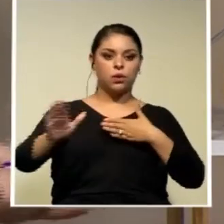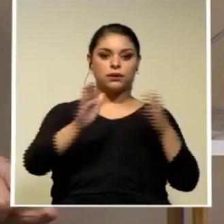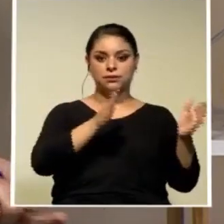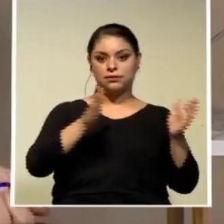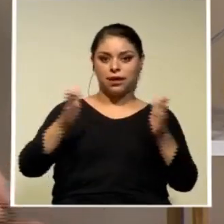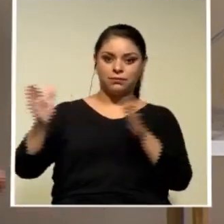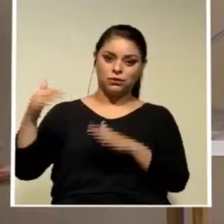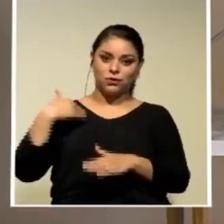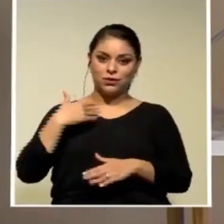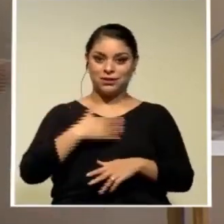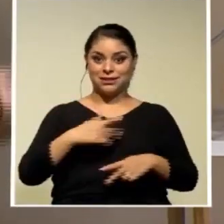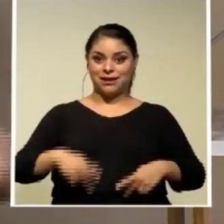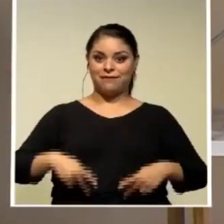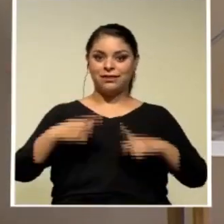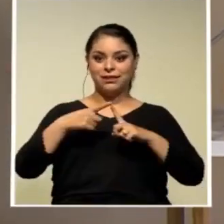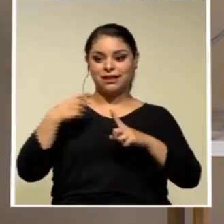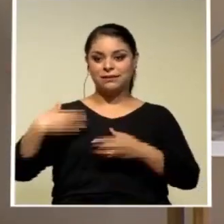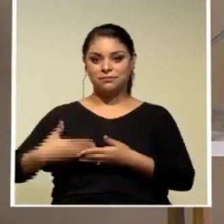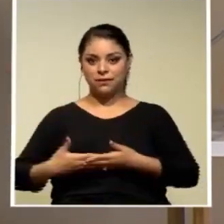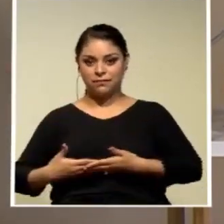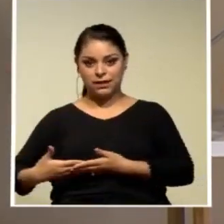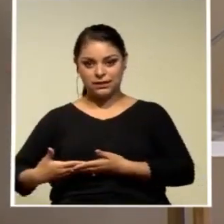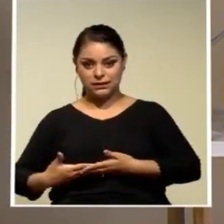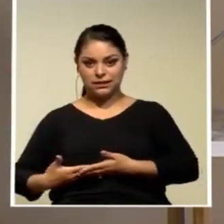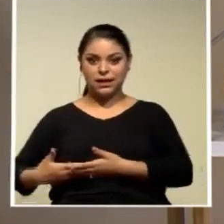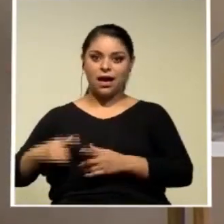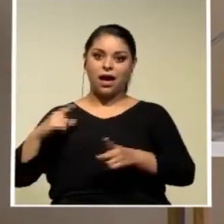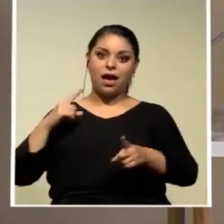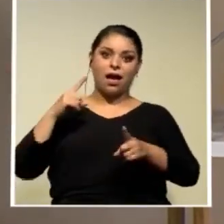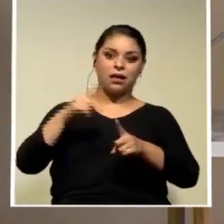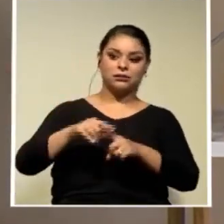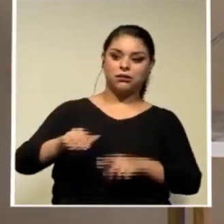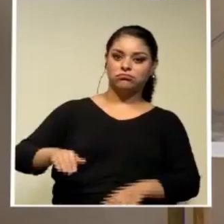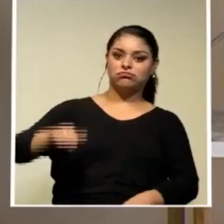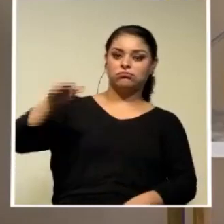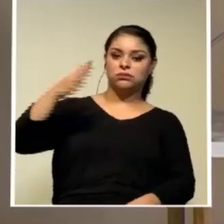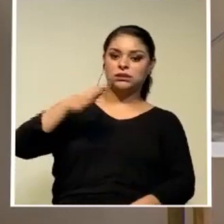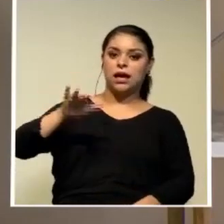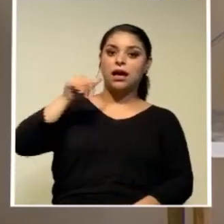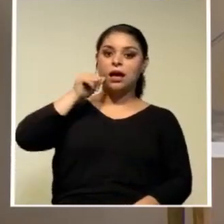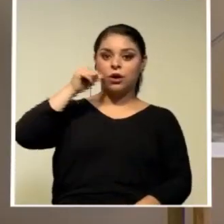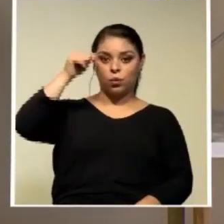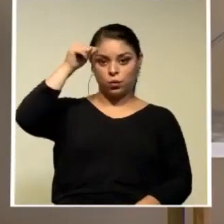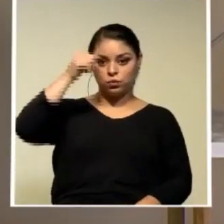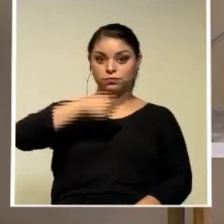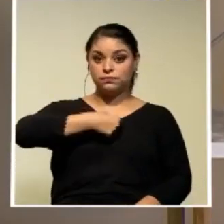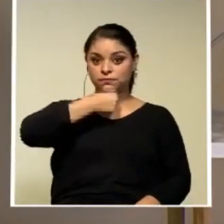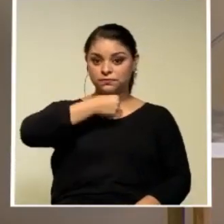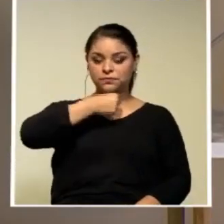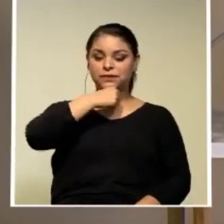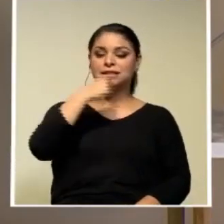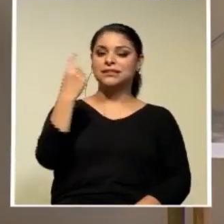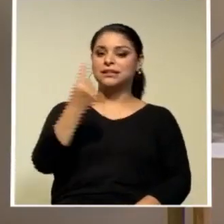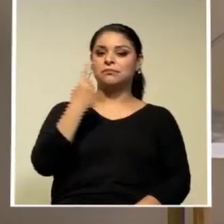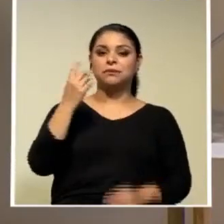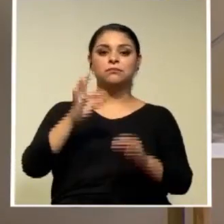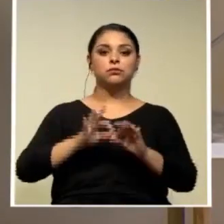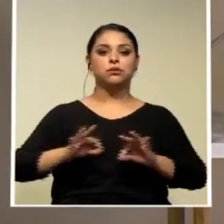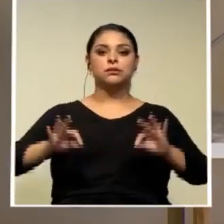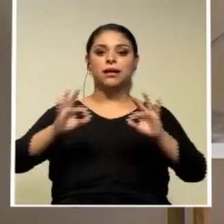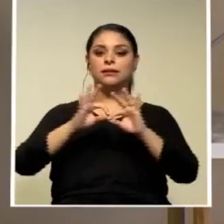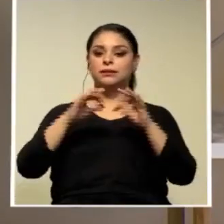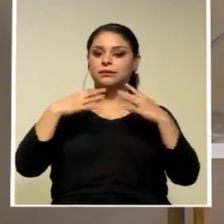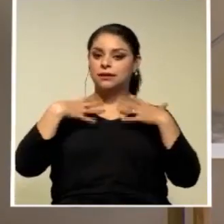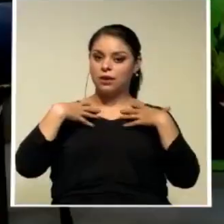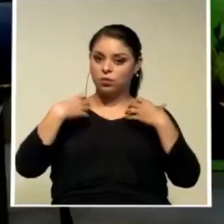que somos niños bebés, de brazos, hasta que ya somos adultos mayores. Siempre es bueno mantener un estilo de vida saludable